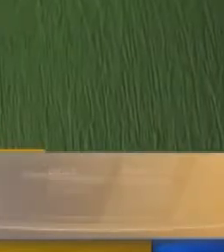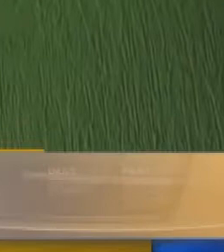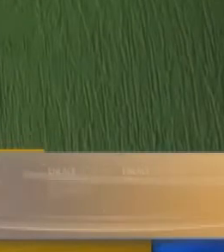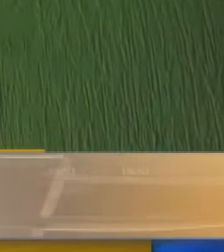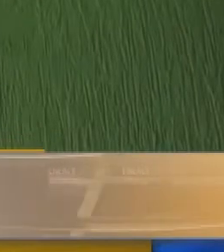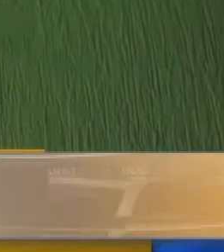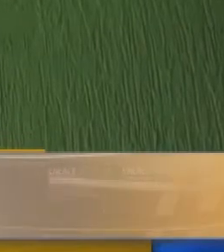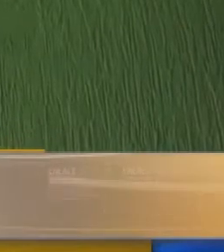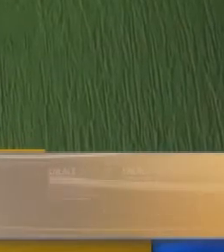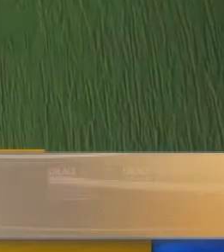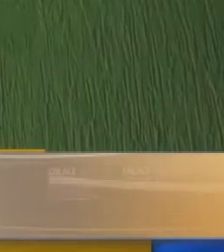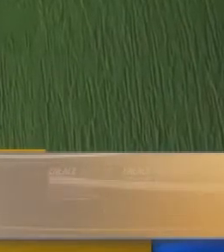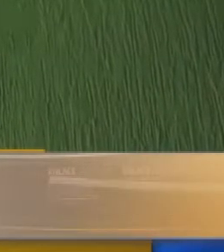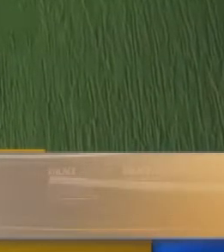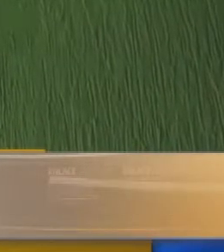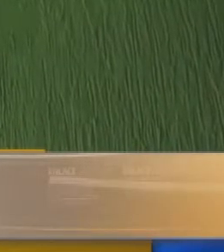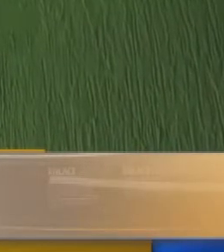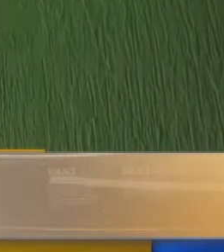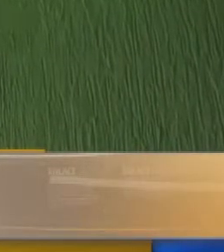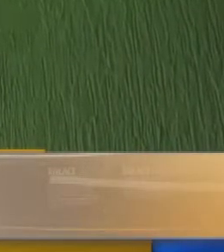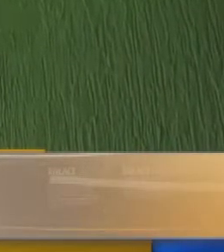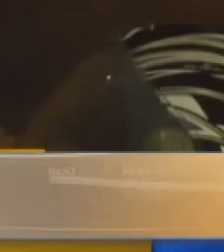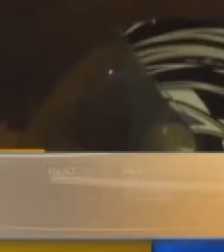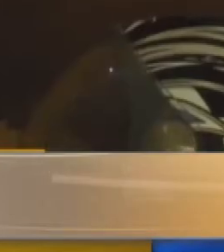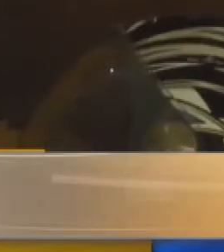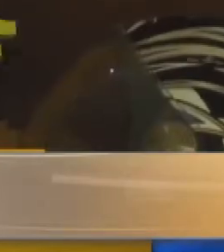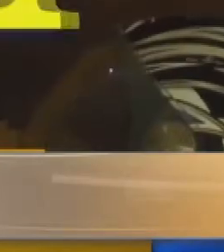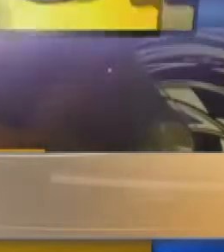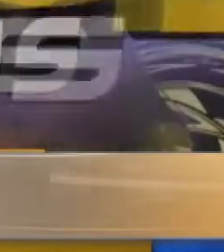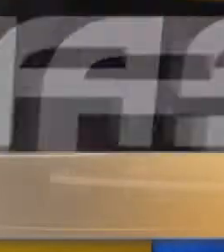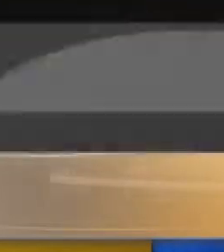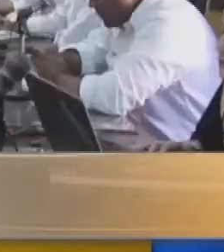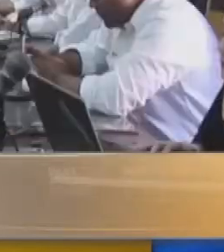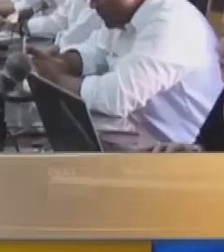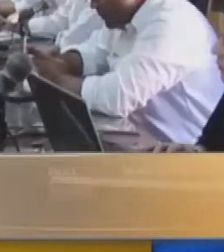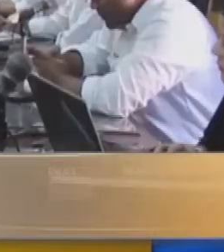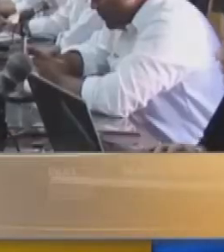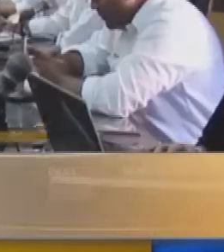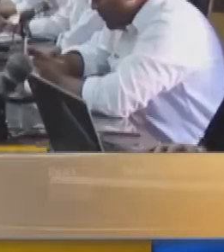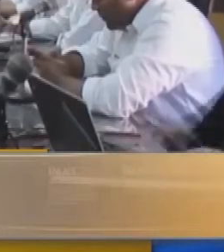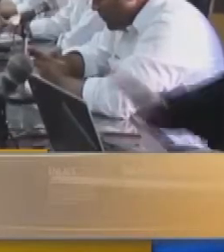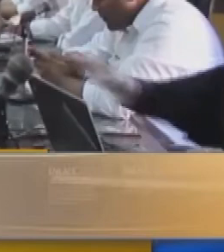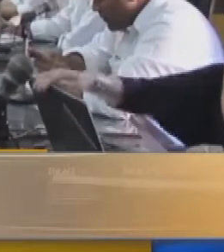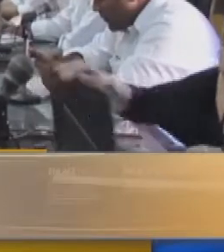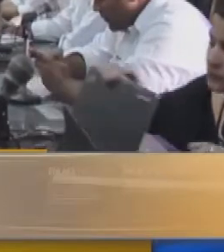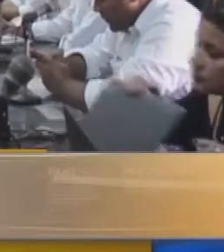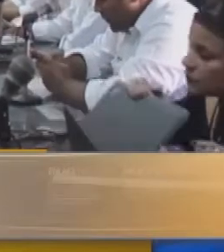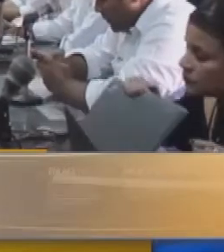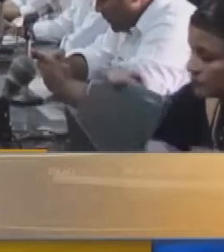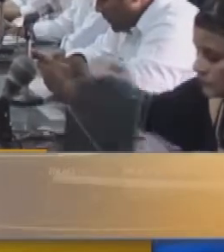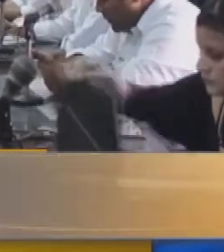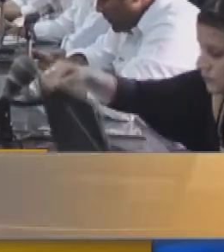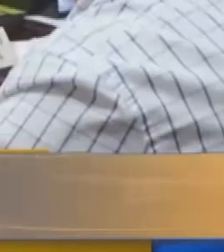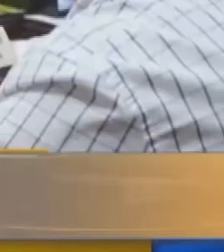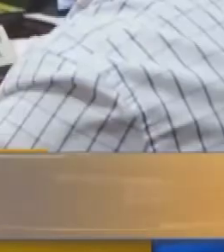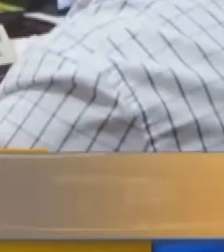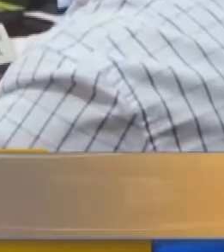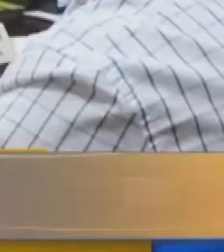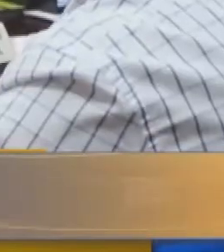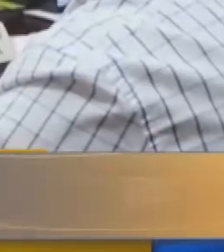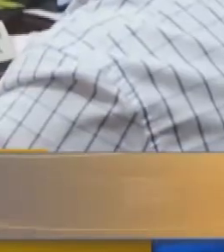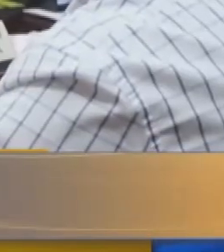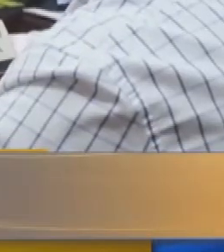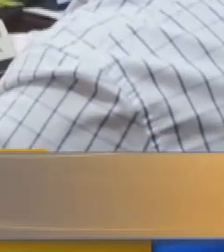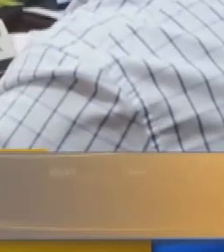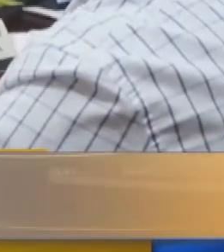de una vivienda en la que funciona una academia de baile en el barrio Colombia. Gobierno municipal espera que el próximo viernes el Consejo